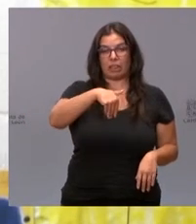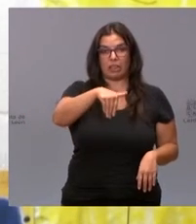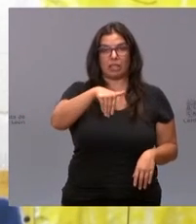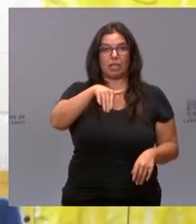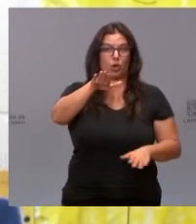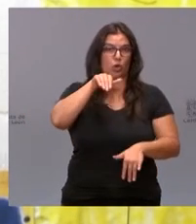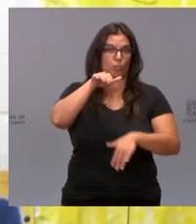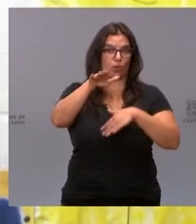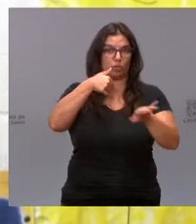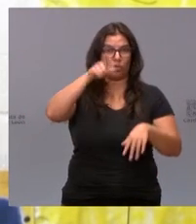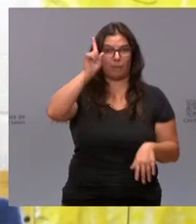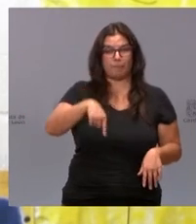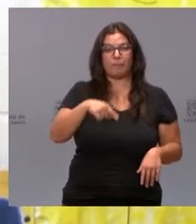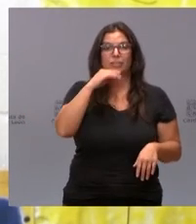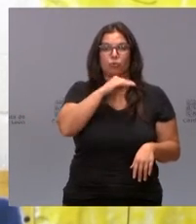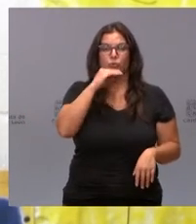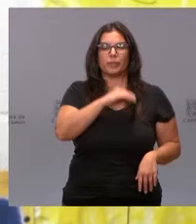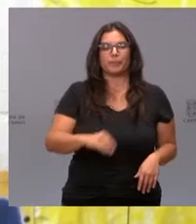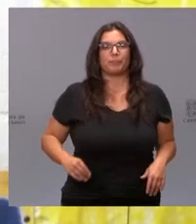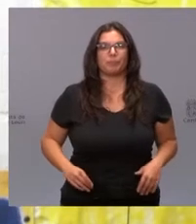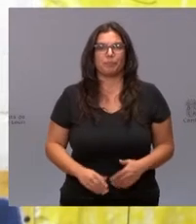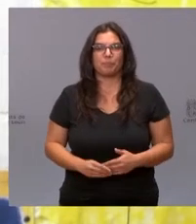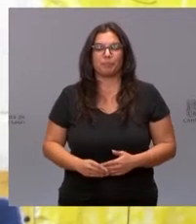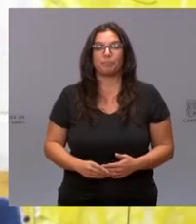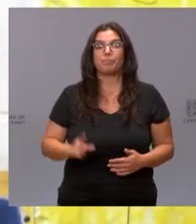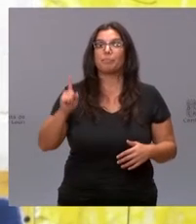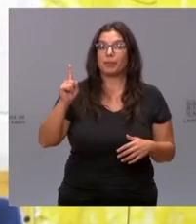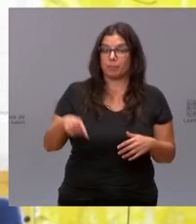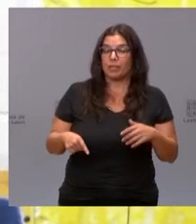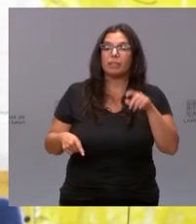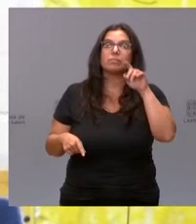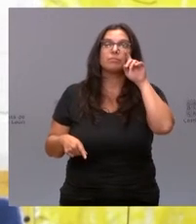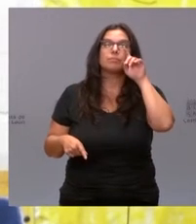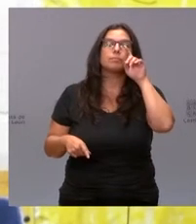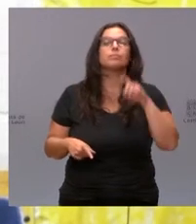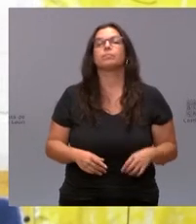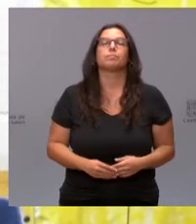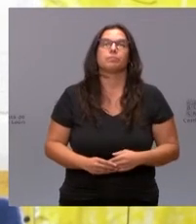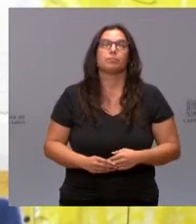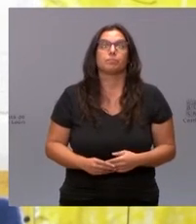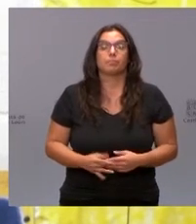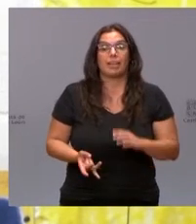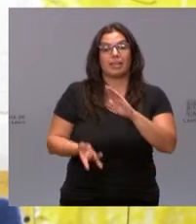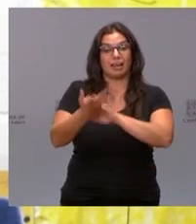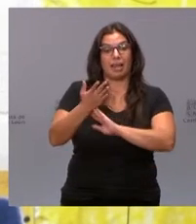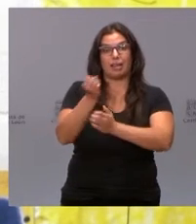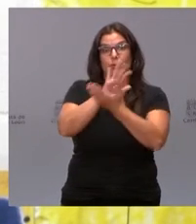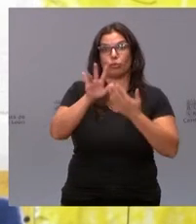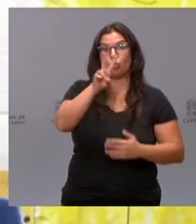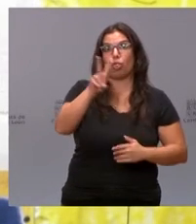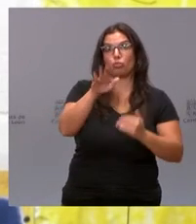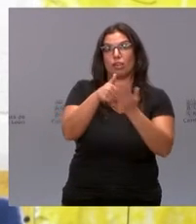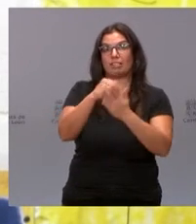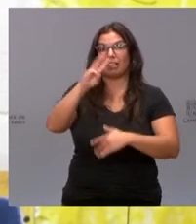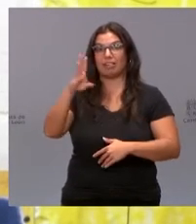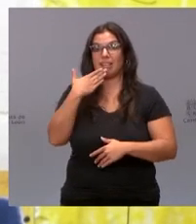lo largo del mes de octubre. También esta implantación va a suponer el